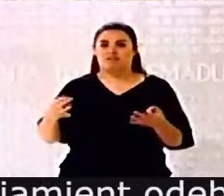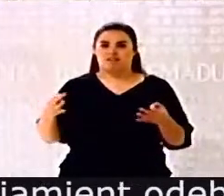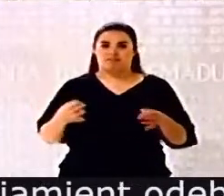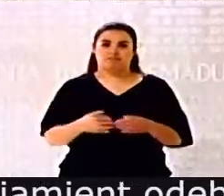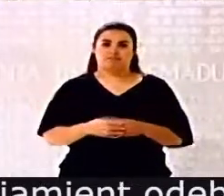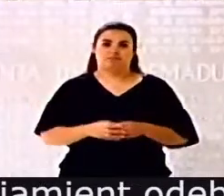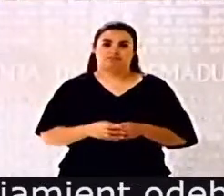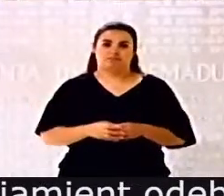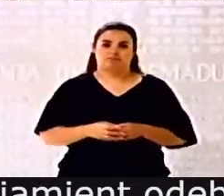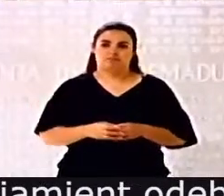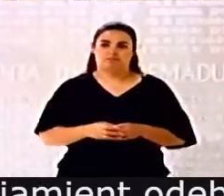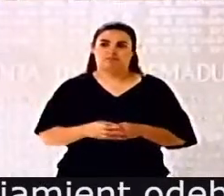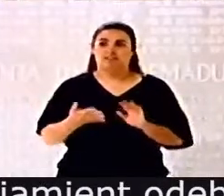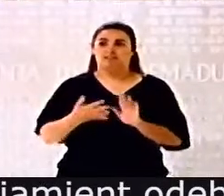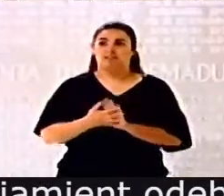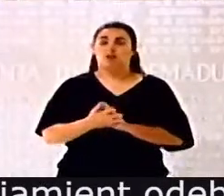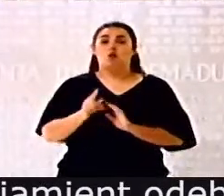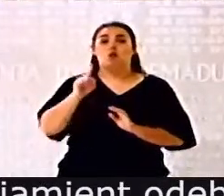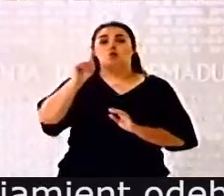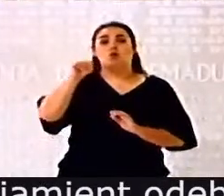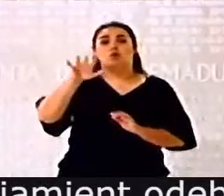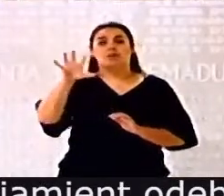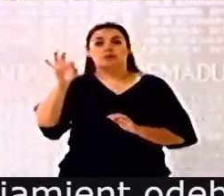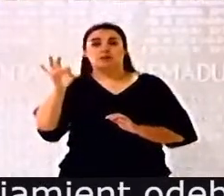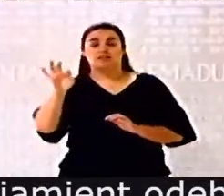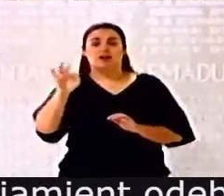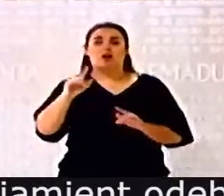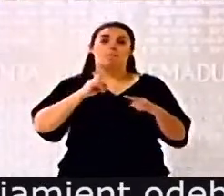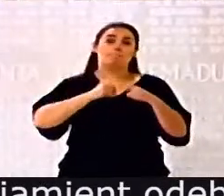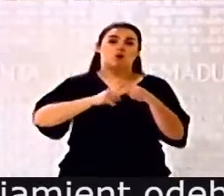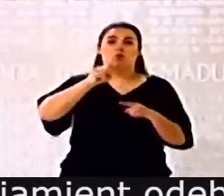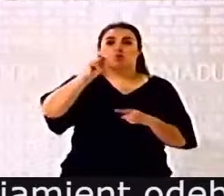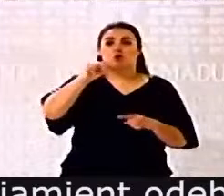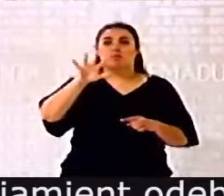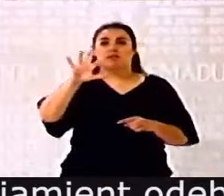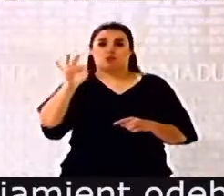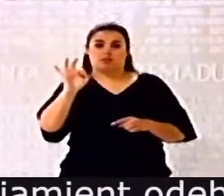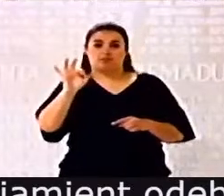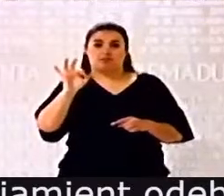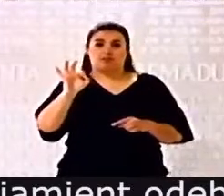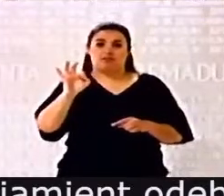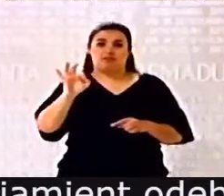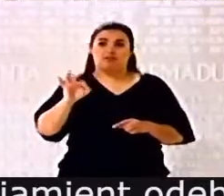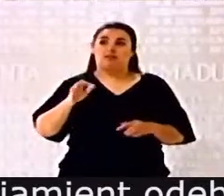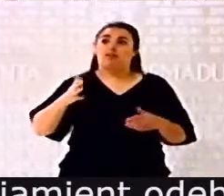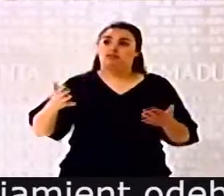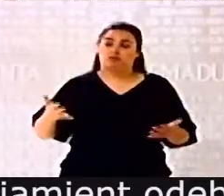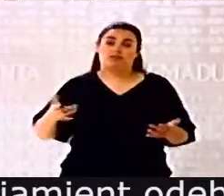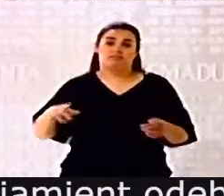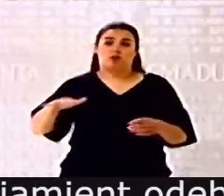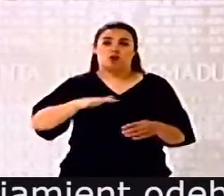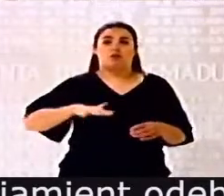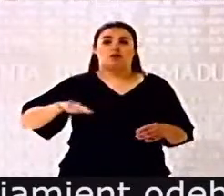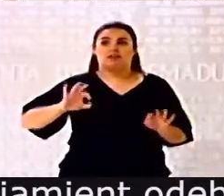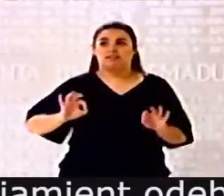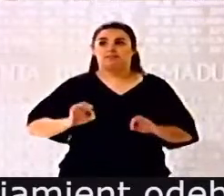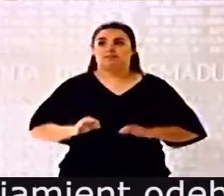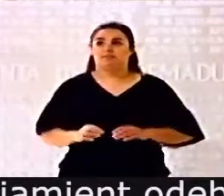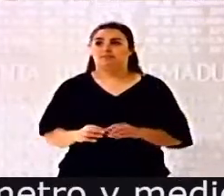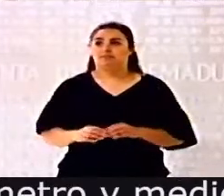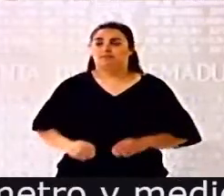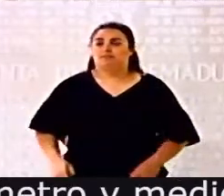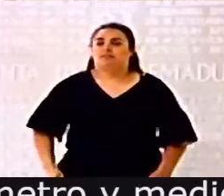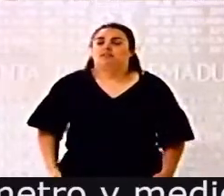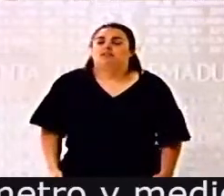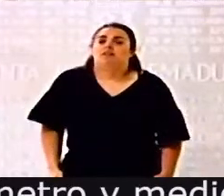que sería 1,5 metros por 1,5 metros lo que tendría el espacio.